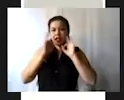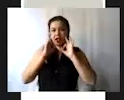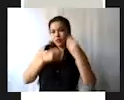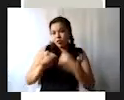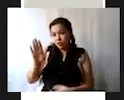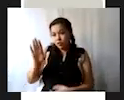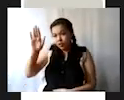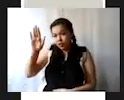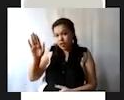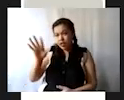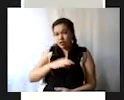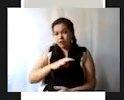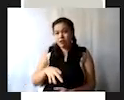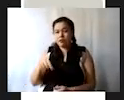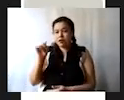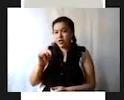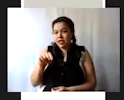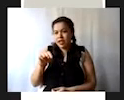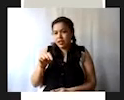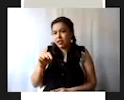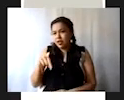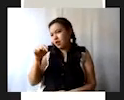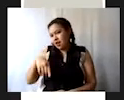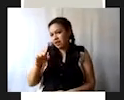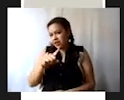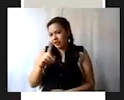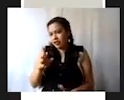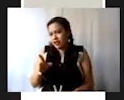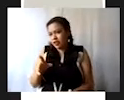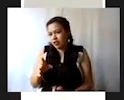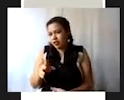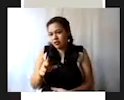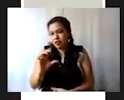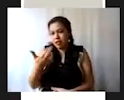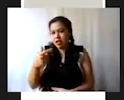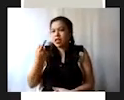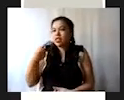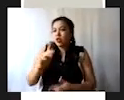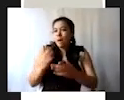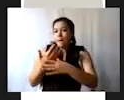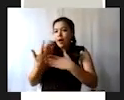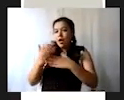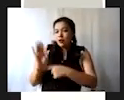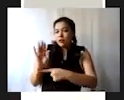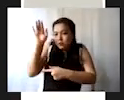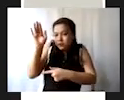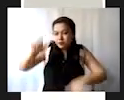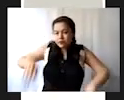manita, si es posible, por aquí en el chat,